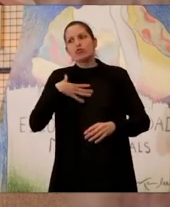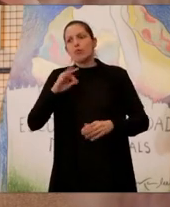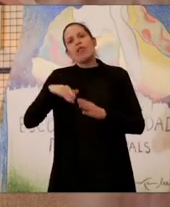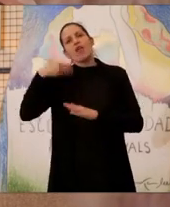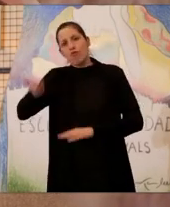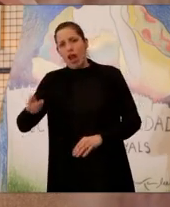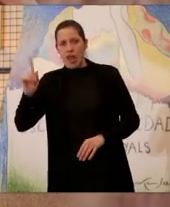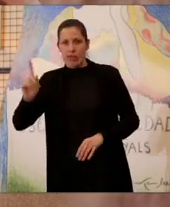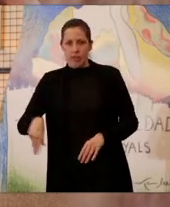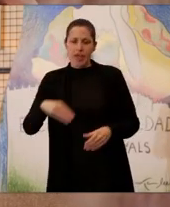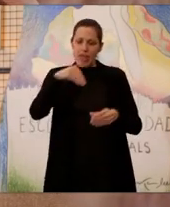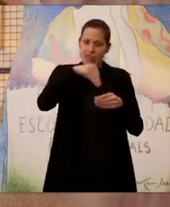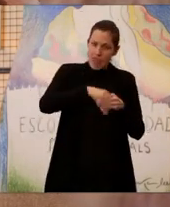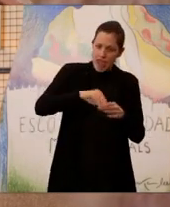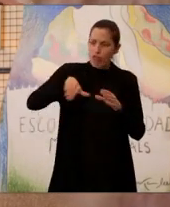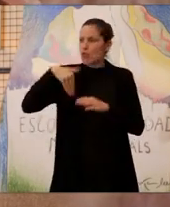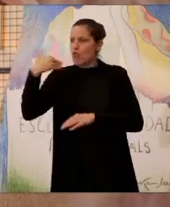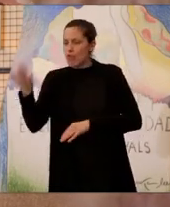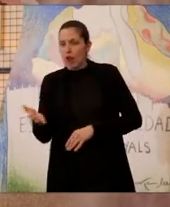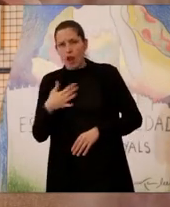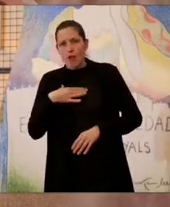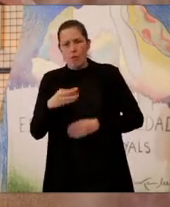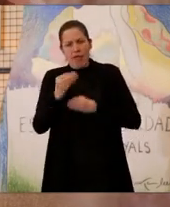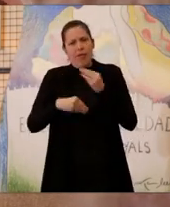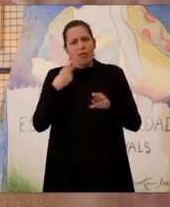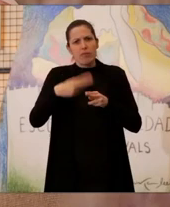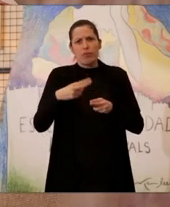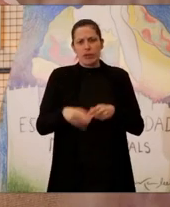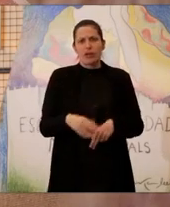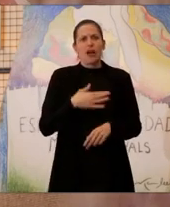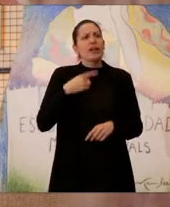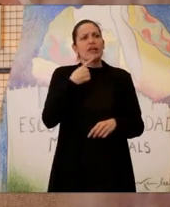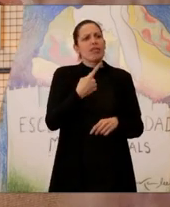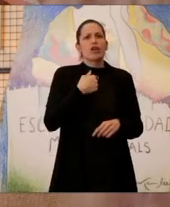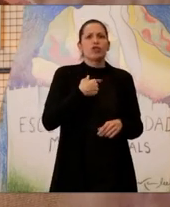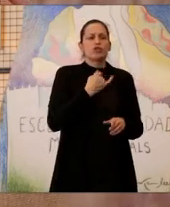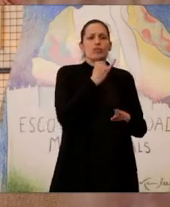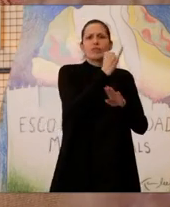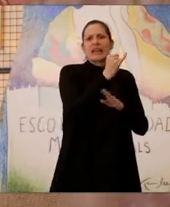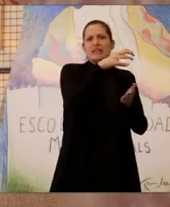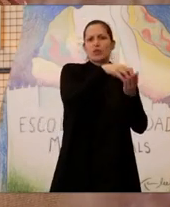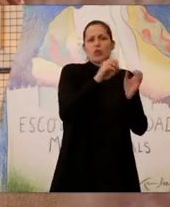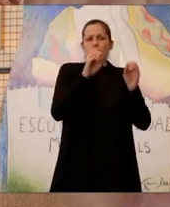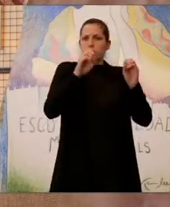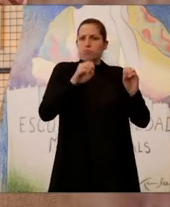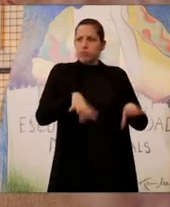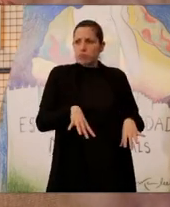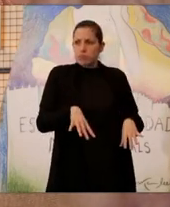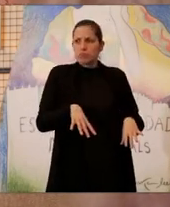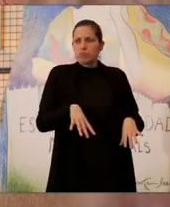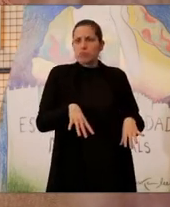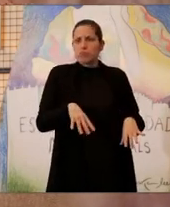muchos sitios Entonces el irse de una institución no significa que bueno mucho menos ninguna de nosotras